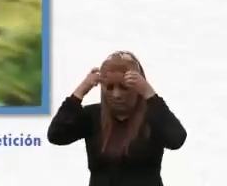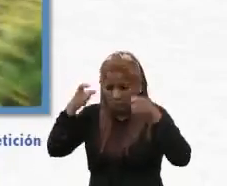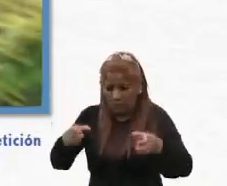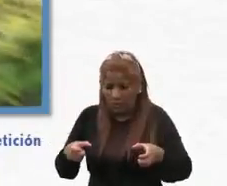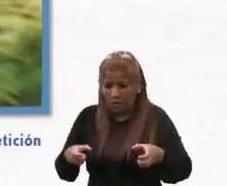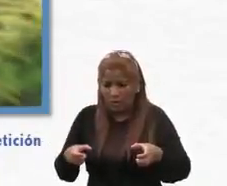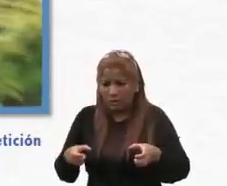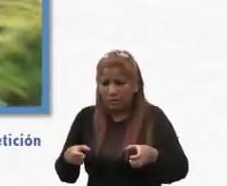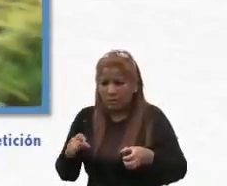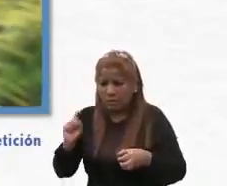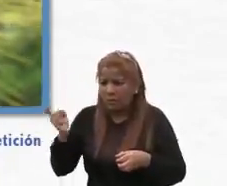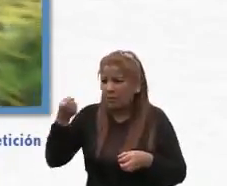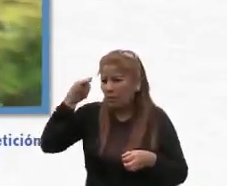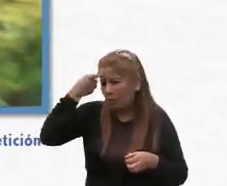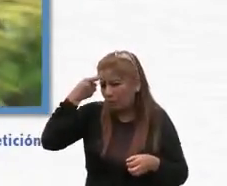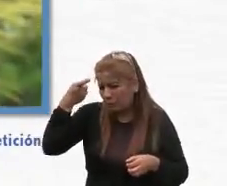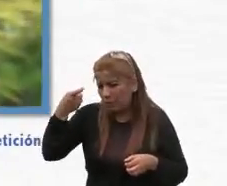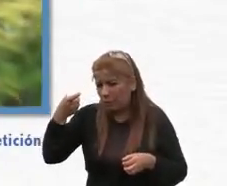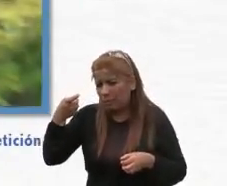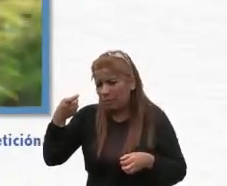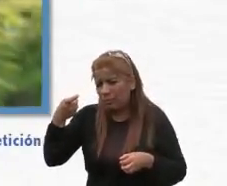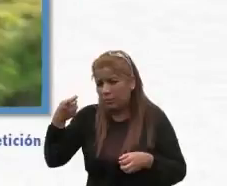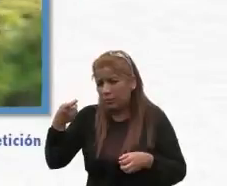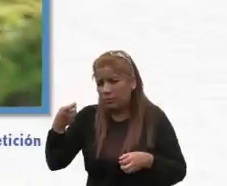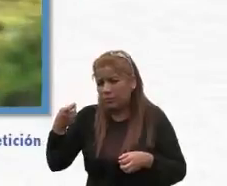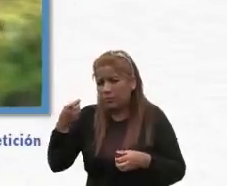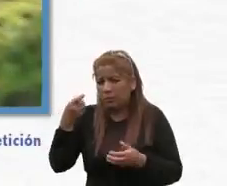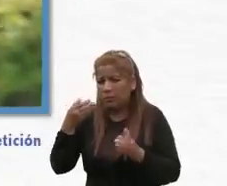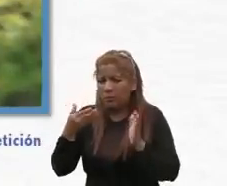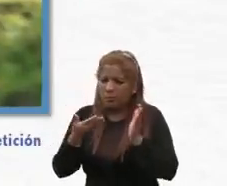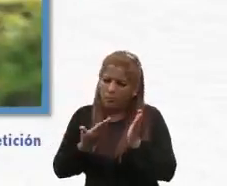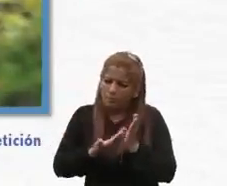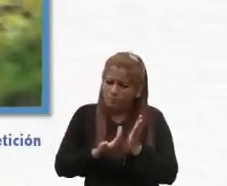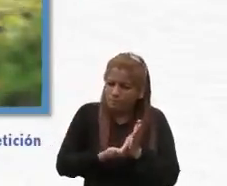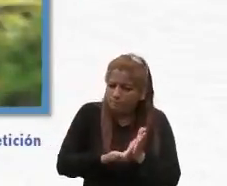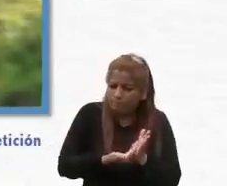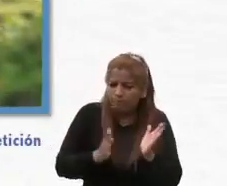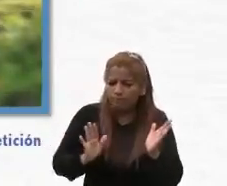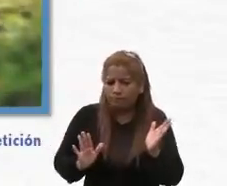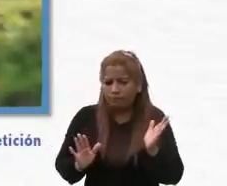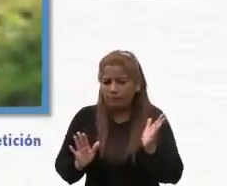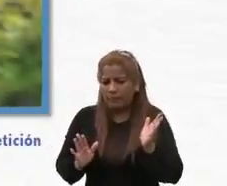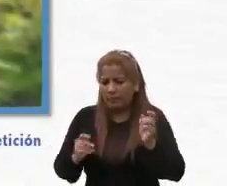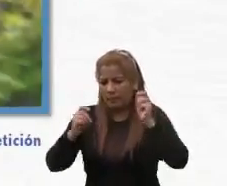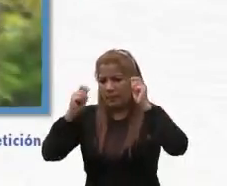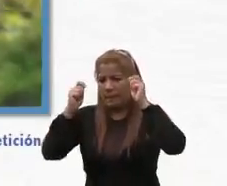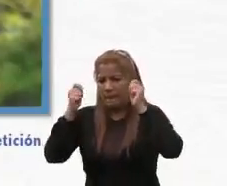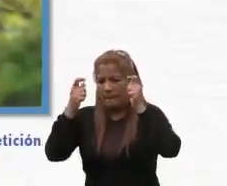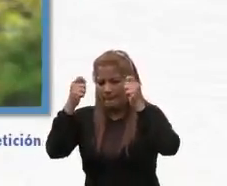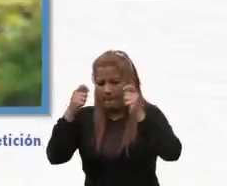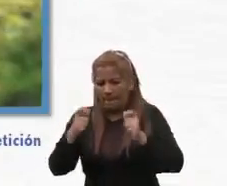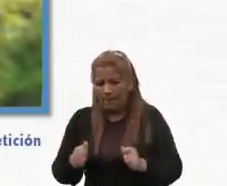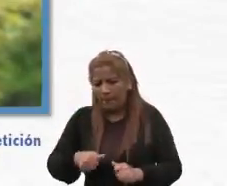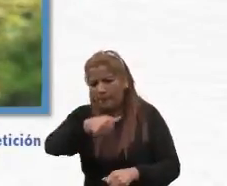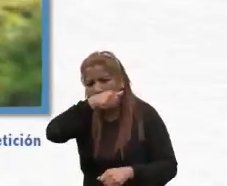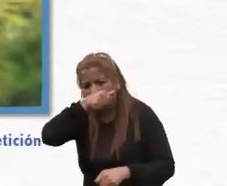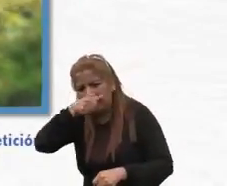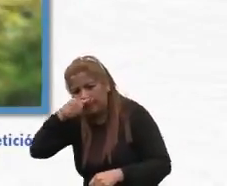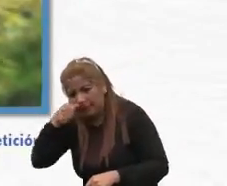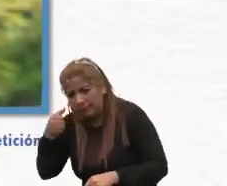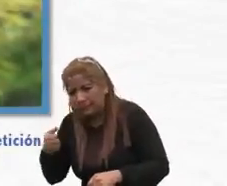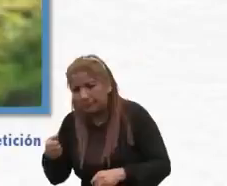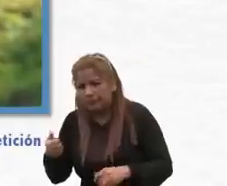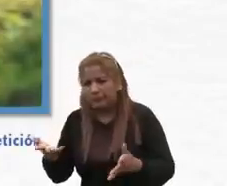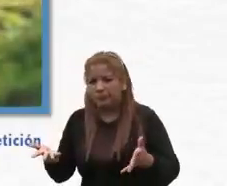y sus gobiernos deben dejar, por ejemplo, en temas de las economías ilícitas y en especial del